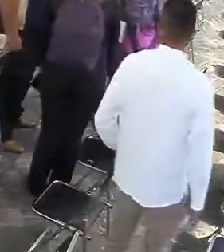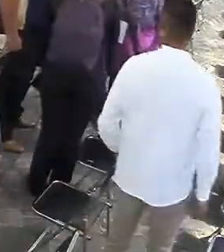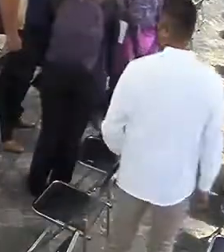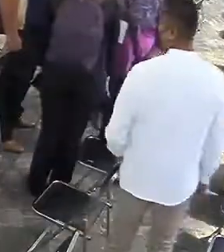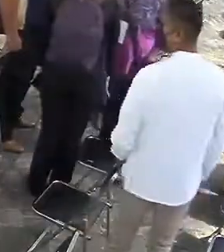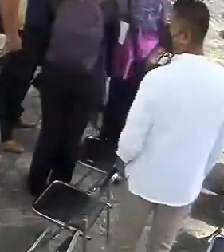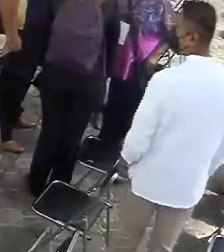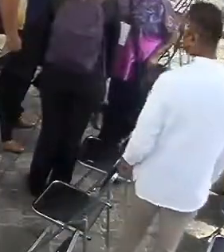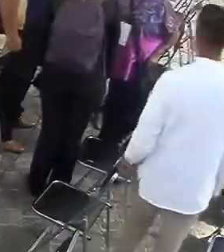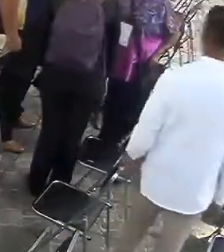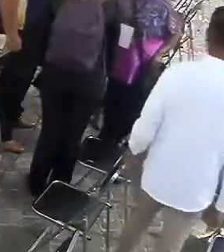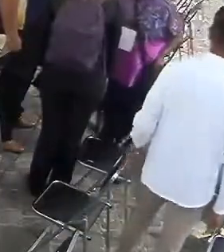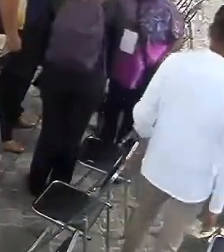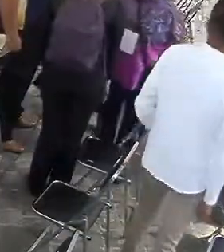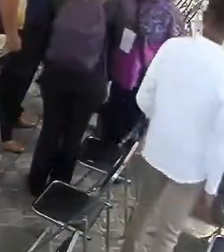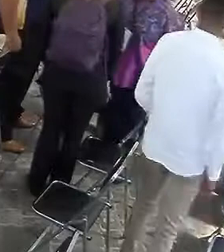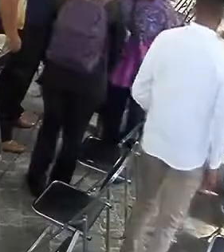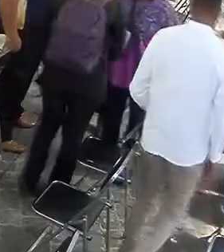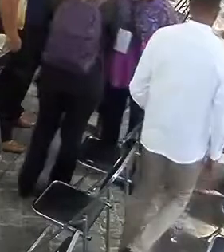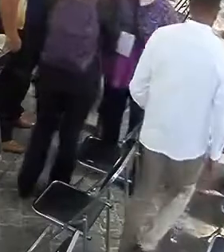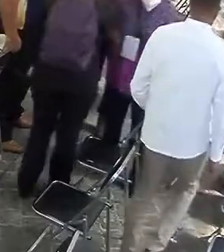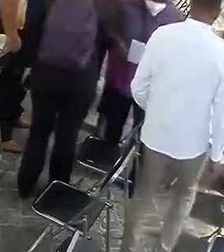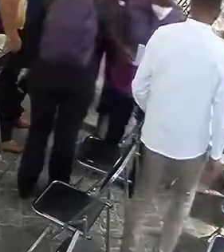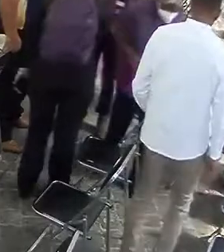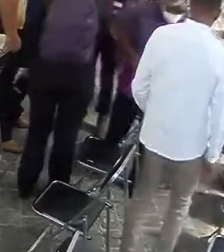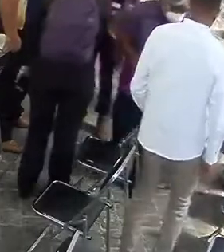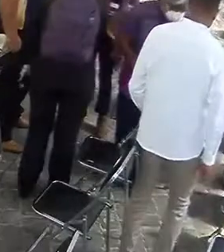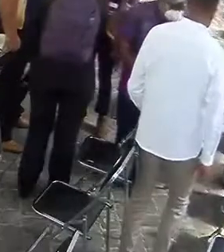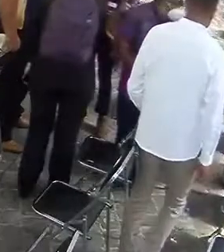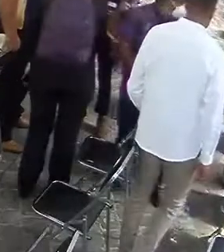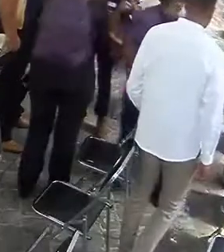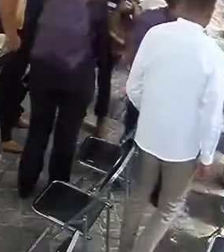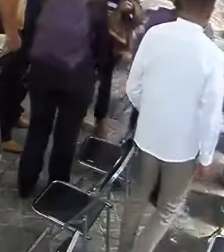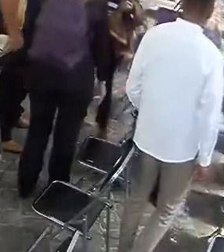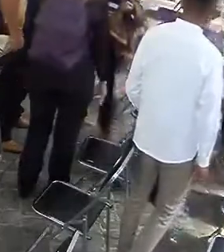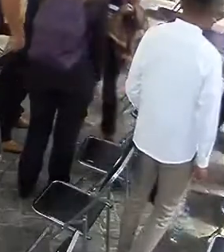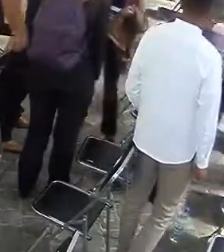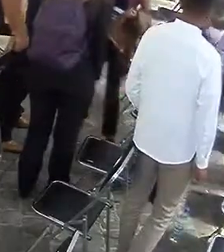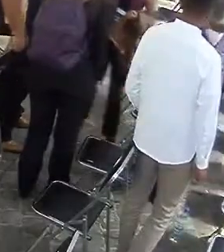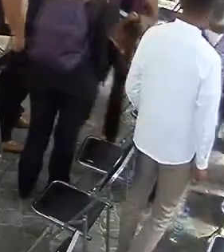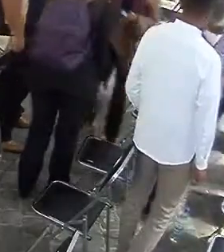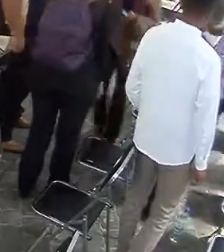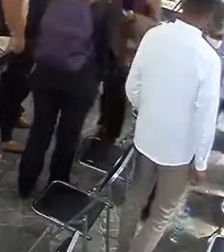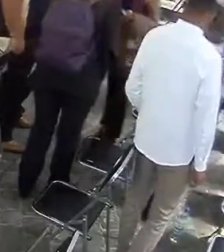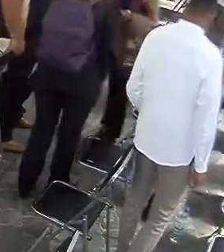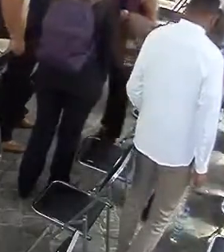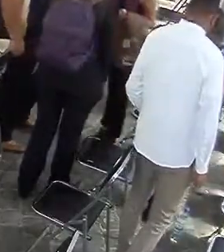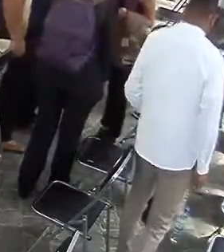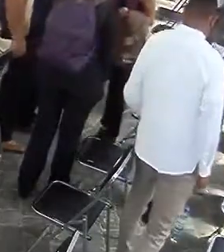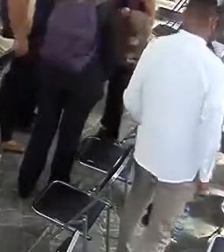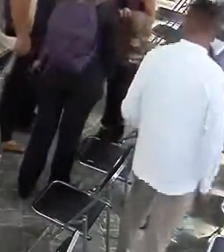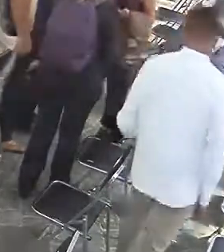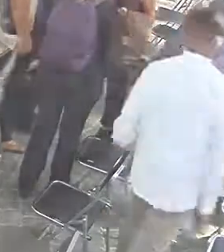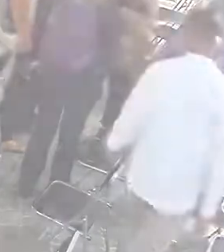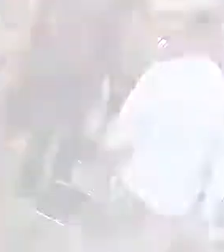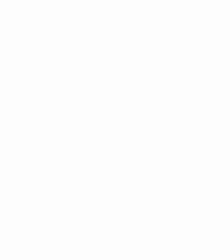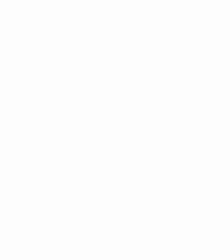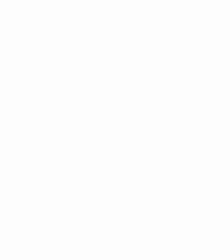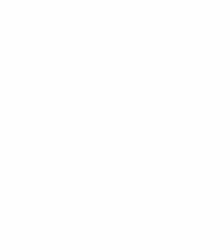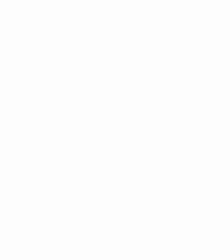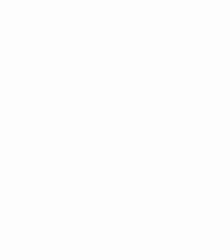del COSIGESA y también de la banda, para que allá se tomen una fotografía los chicos.